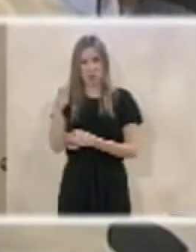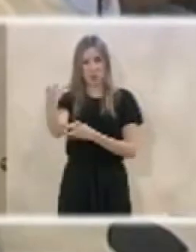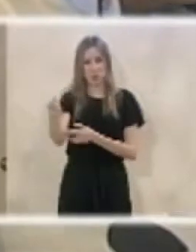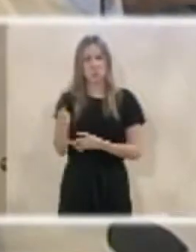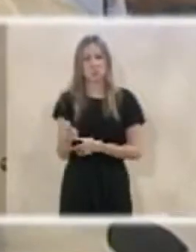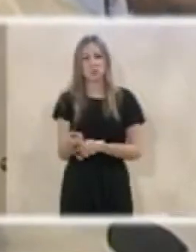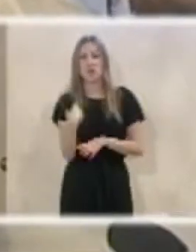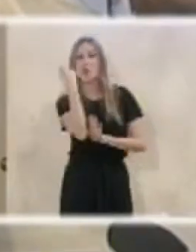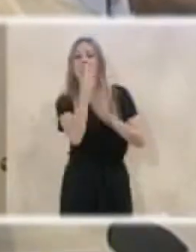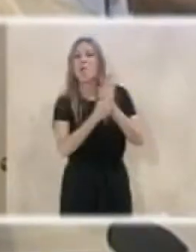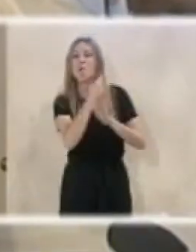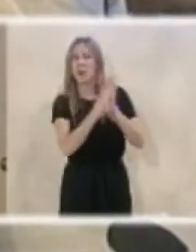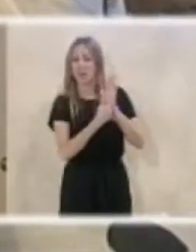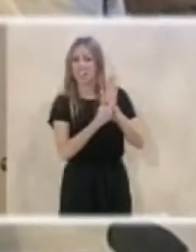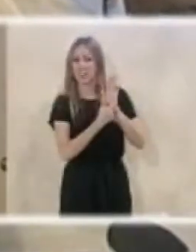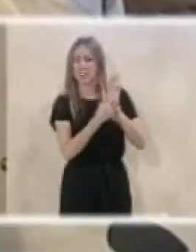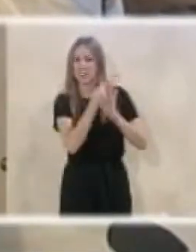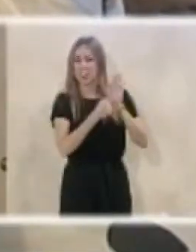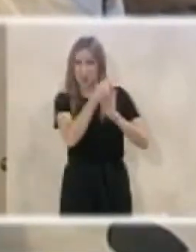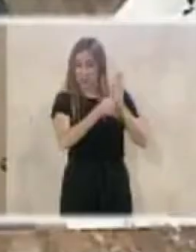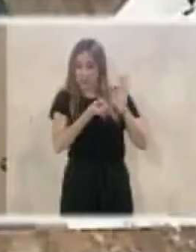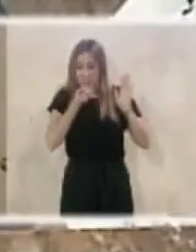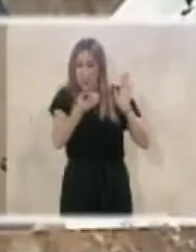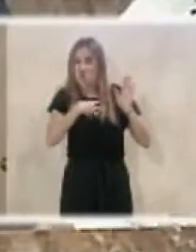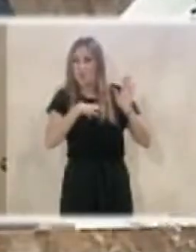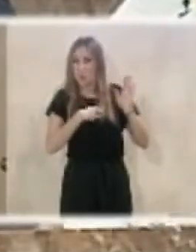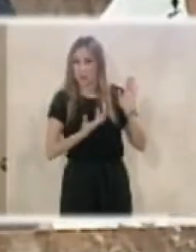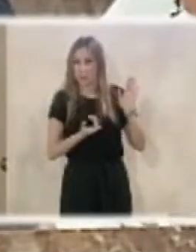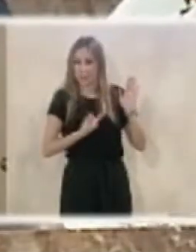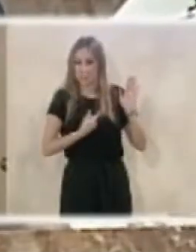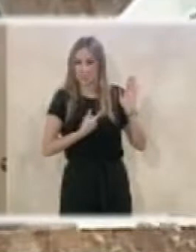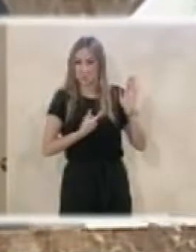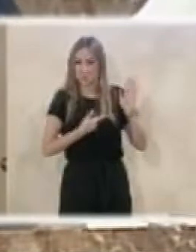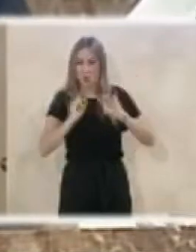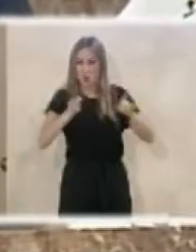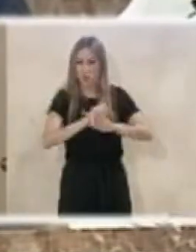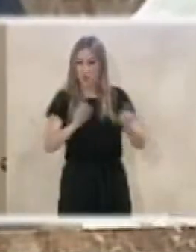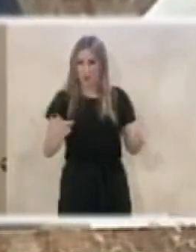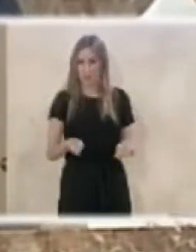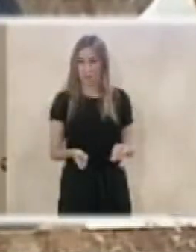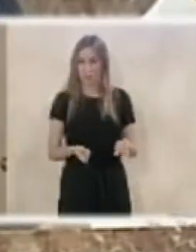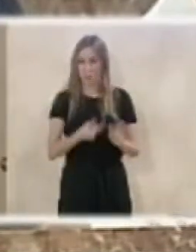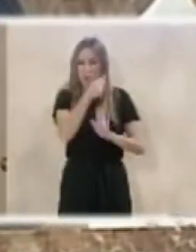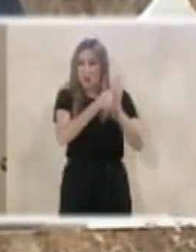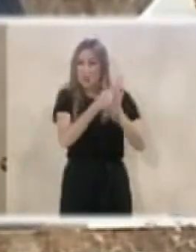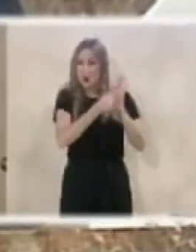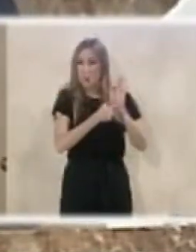hoja de ruta que no son capaces de decirla, pero tienen posiciones políticas más duras que el Partido